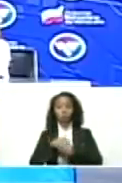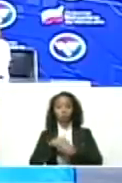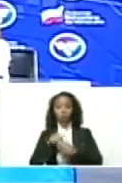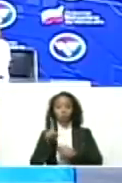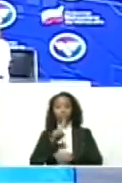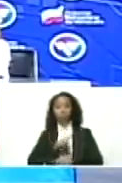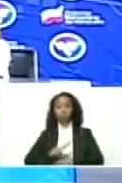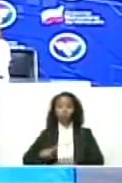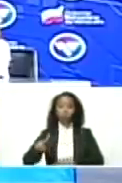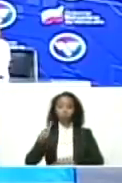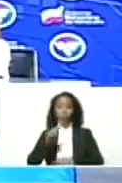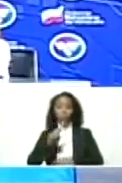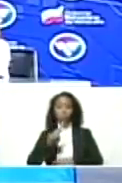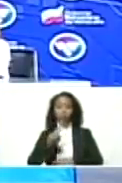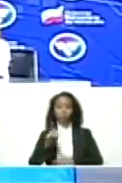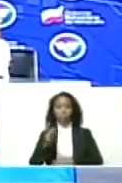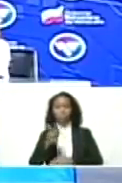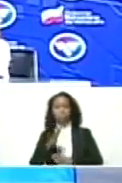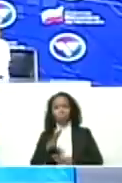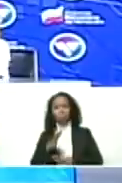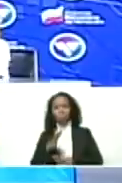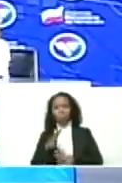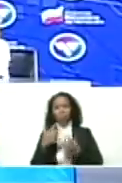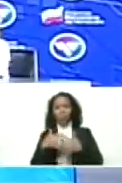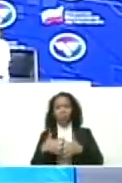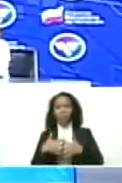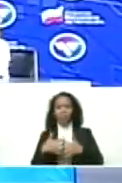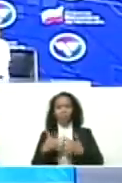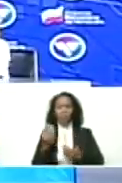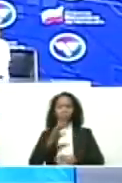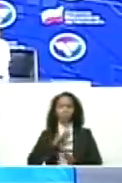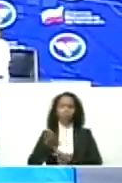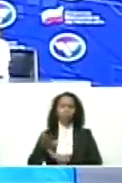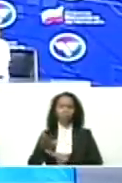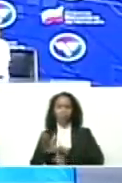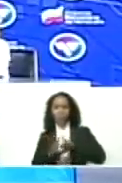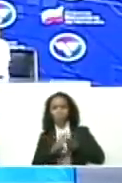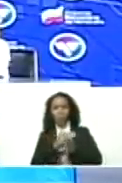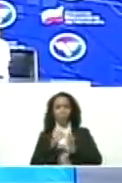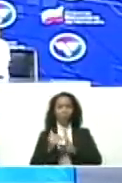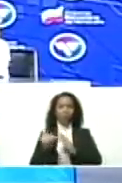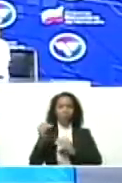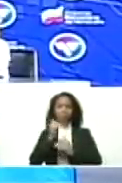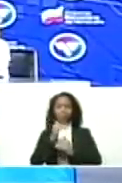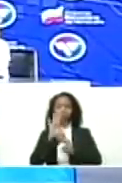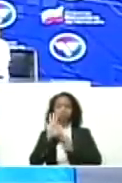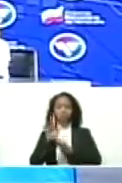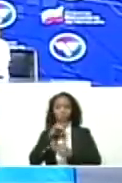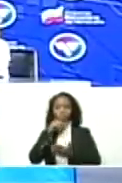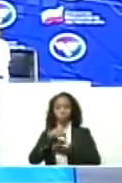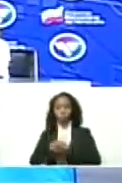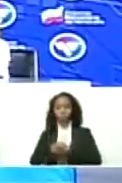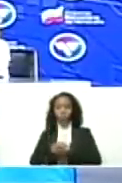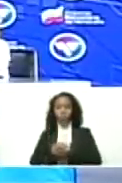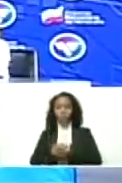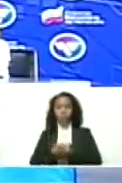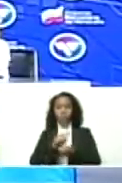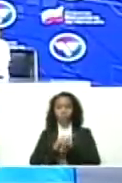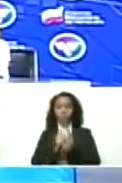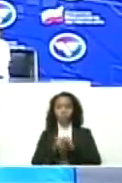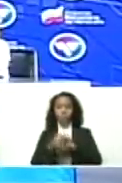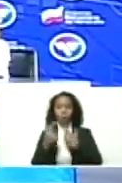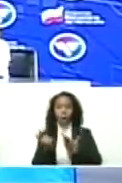circuló aparte de la clase empresarial, aparte de la clase media alta, llamada así, y se convirtió